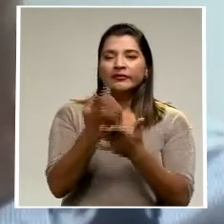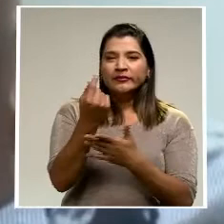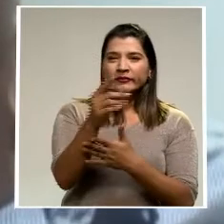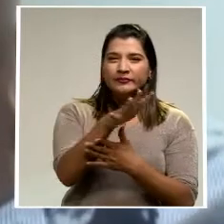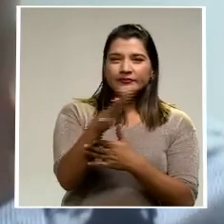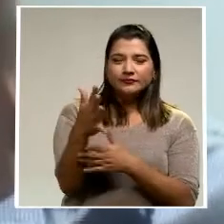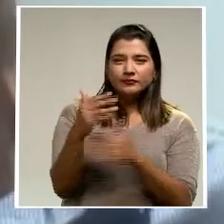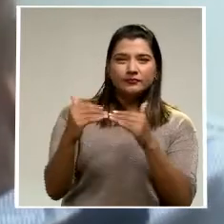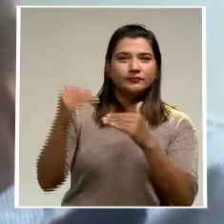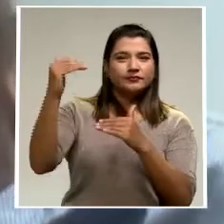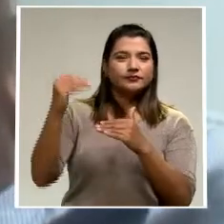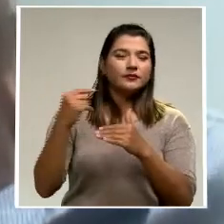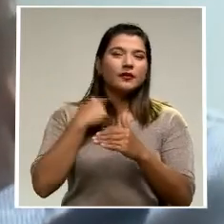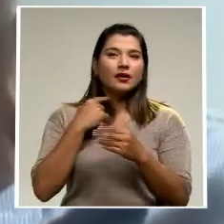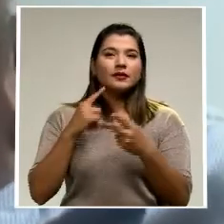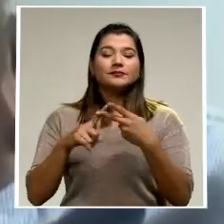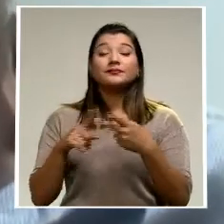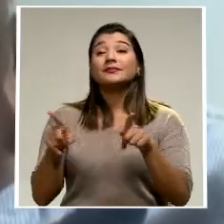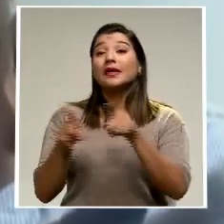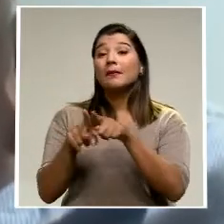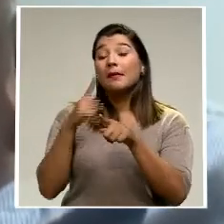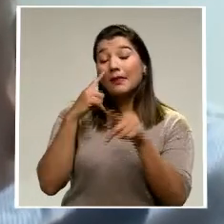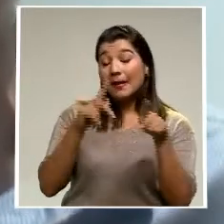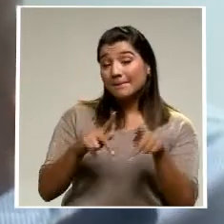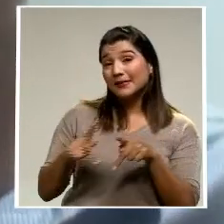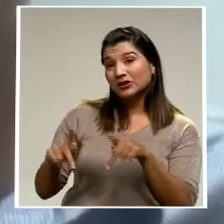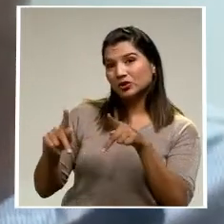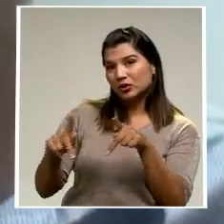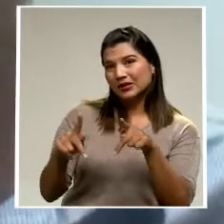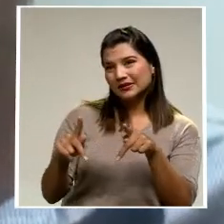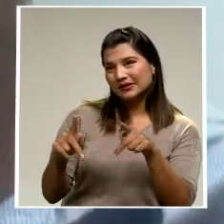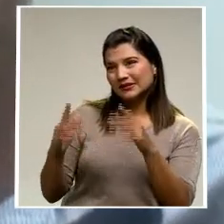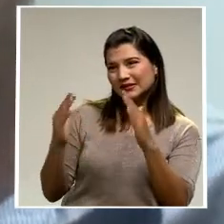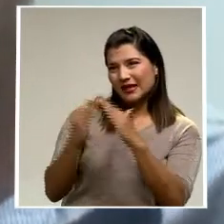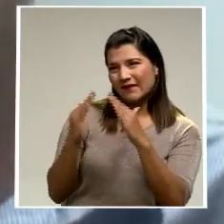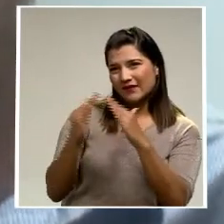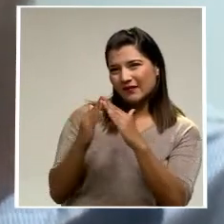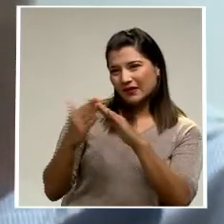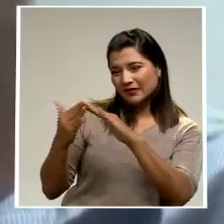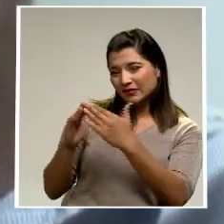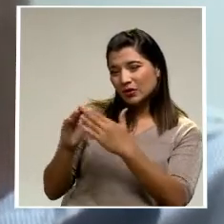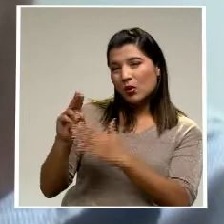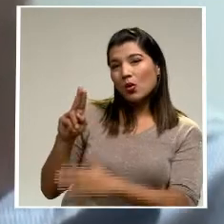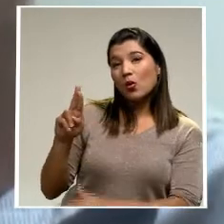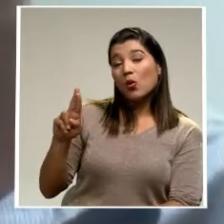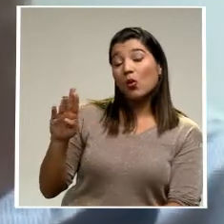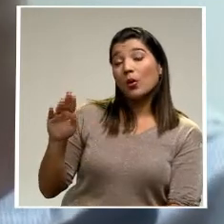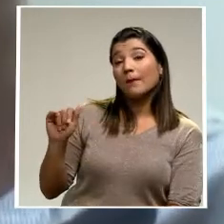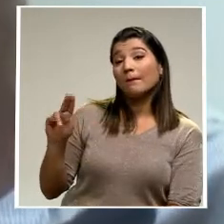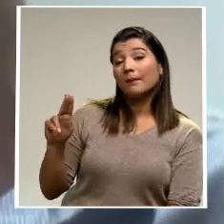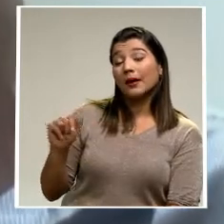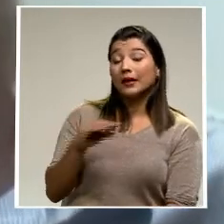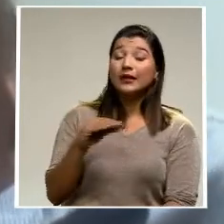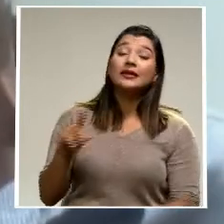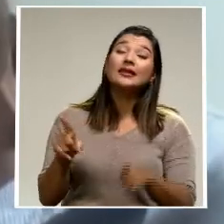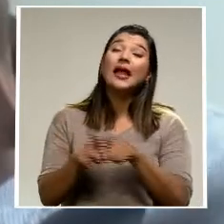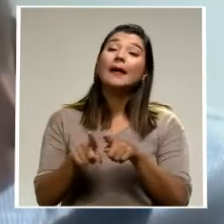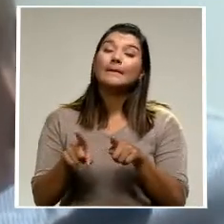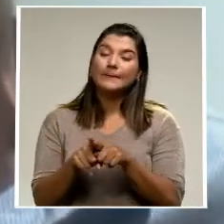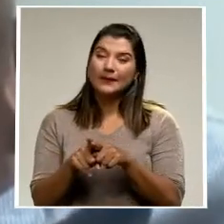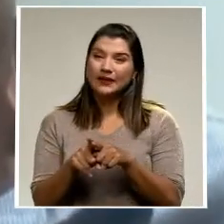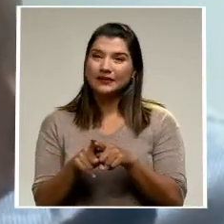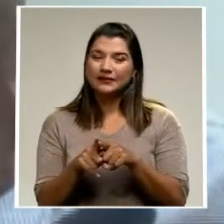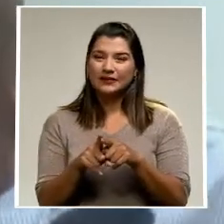gente urbana y también para llevar, digamos, la Costa Rica que ha estado meseteña al resto